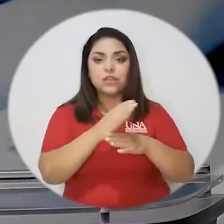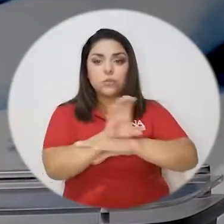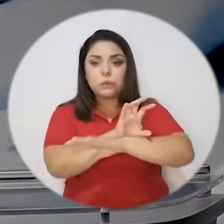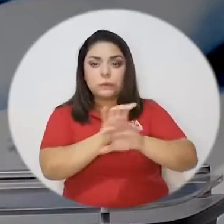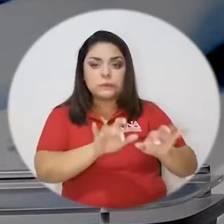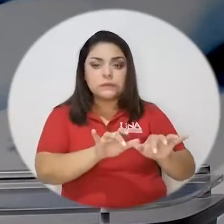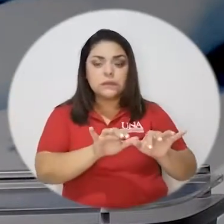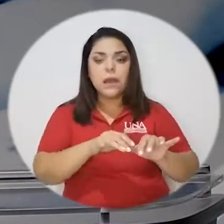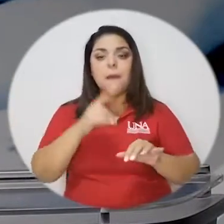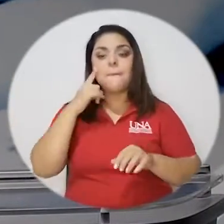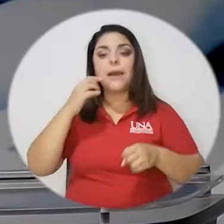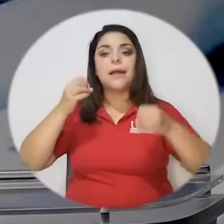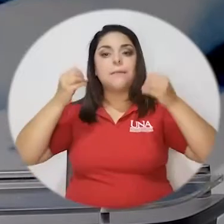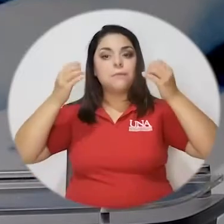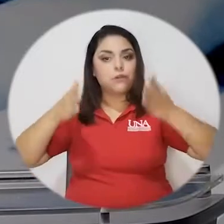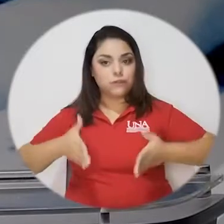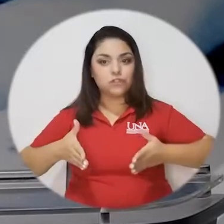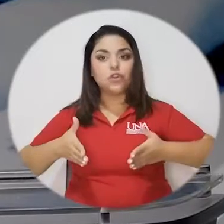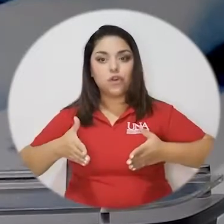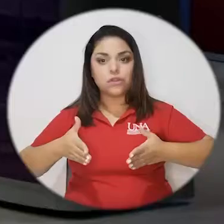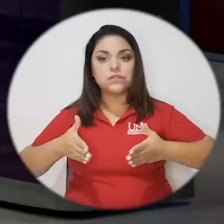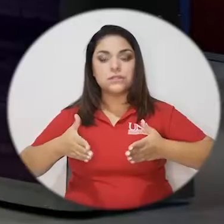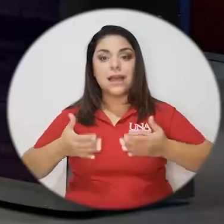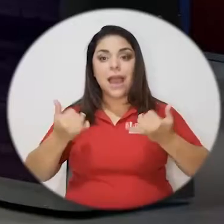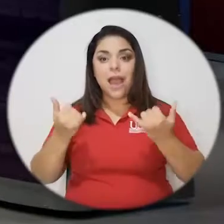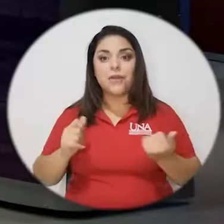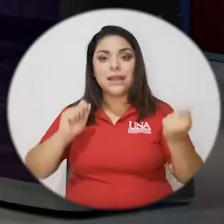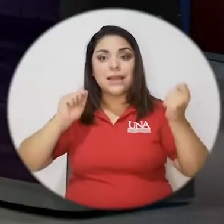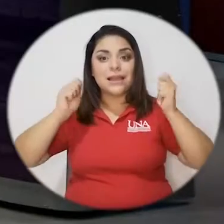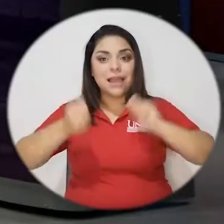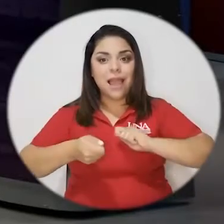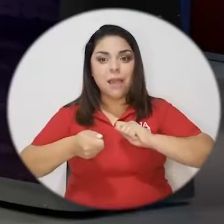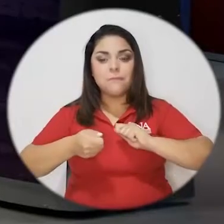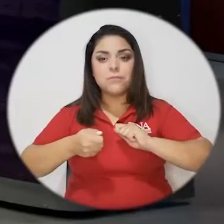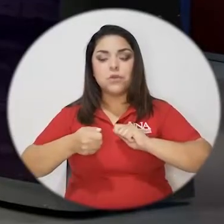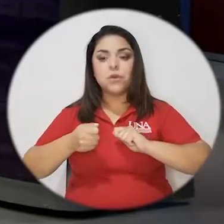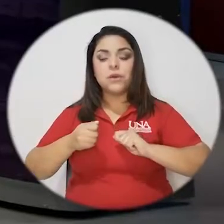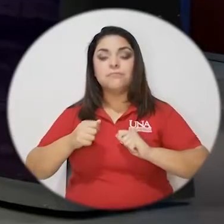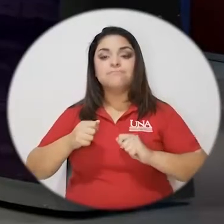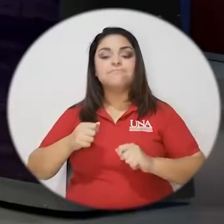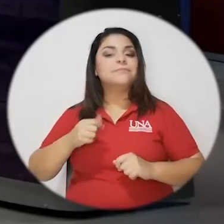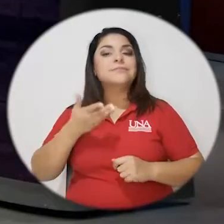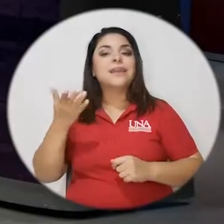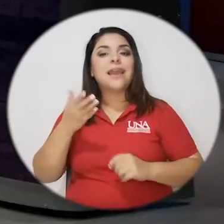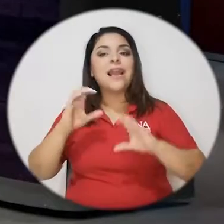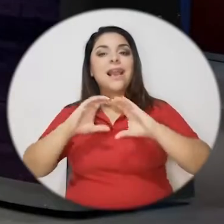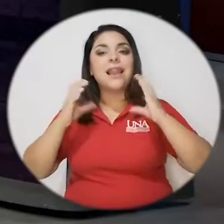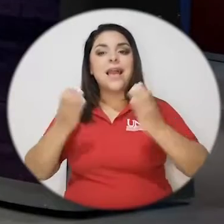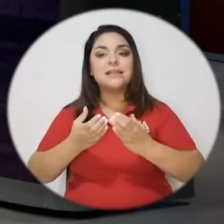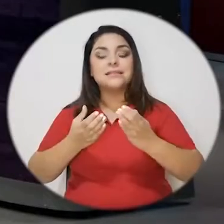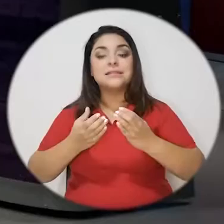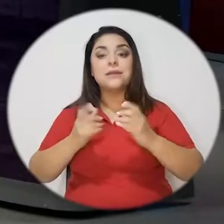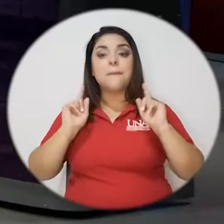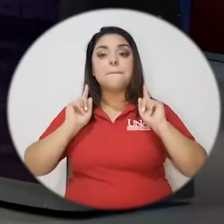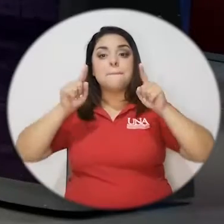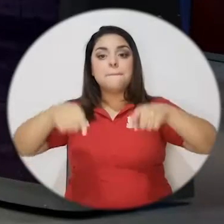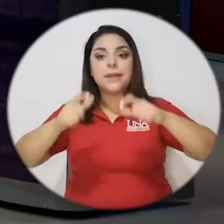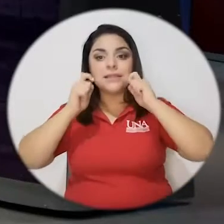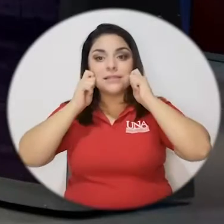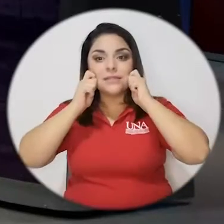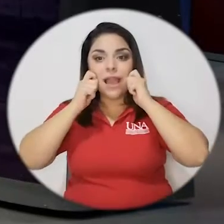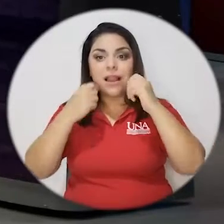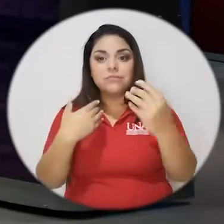los dispositivos. Para los docentes, hacer el trastoque ese de dar clases presenciales